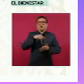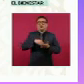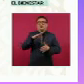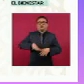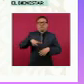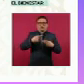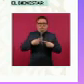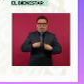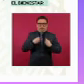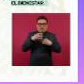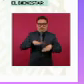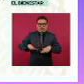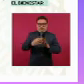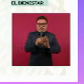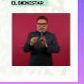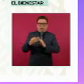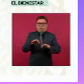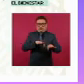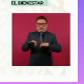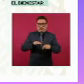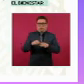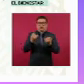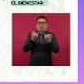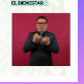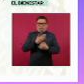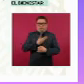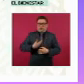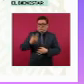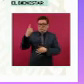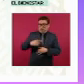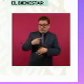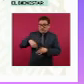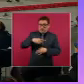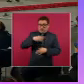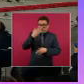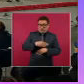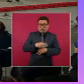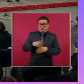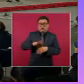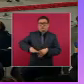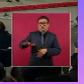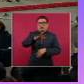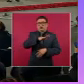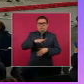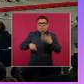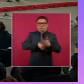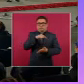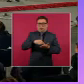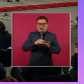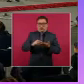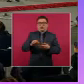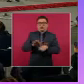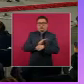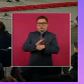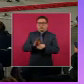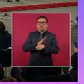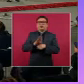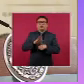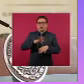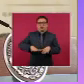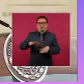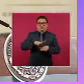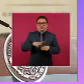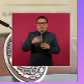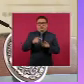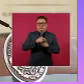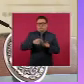en cumplimiento a sus instrucciones, señor presidente, de que el Tren Maya beneficie a las localidades de la ruta ferroviaria, en